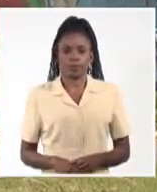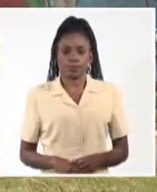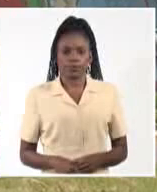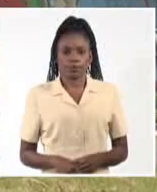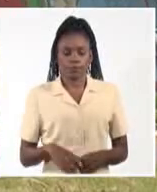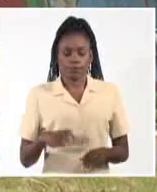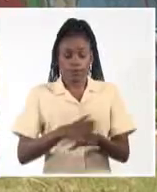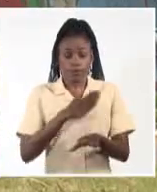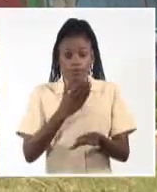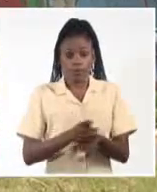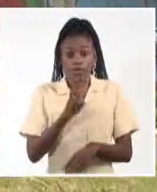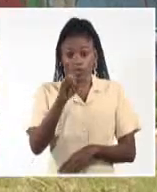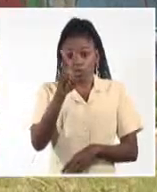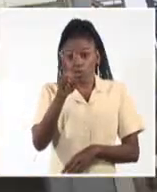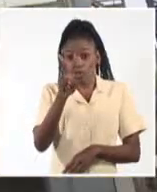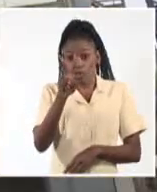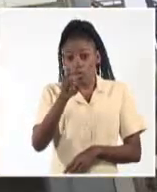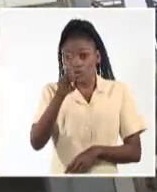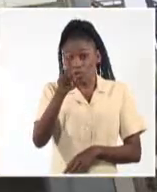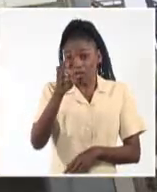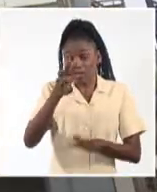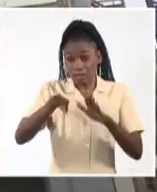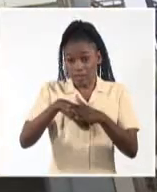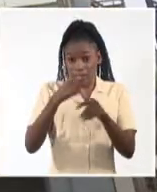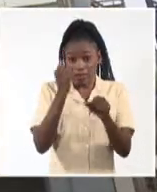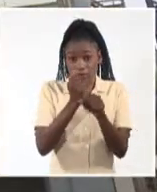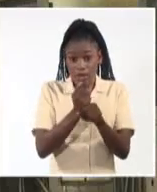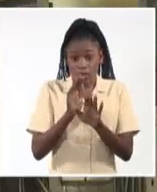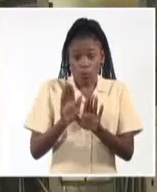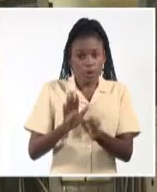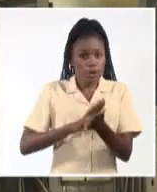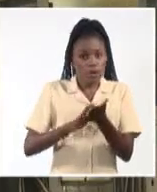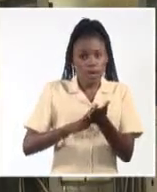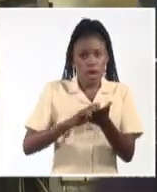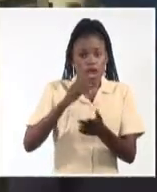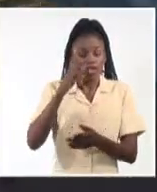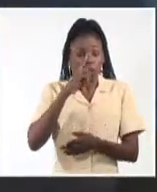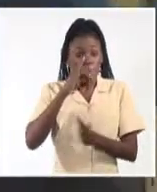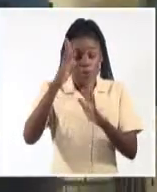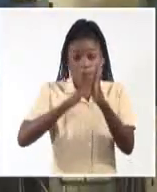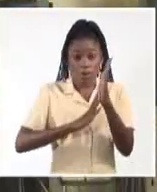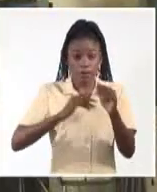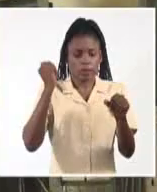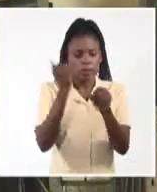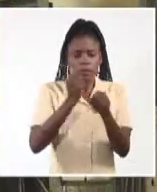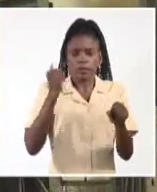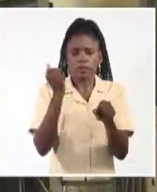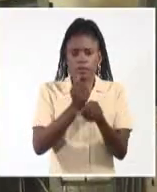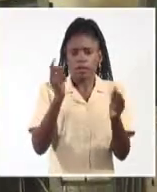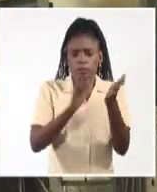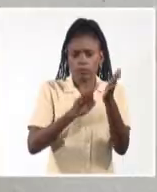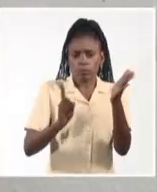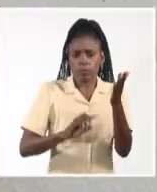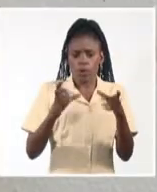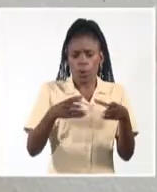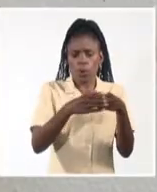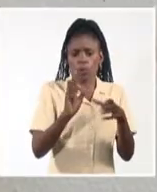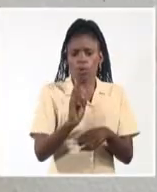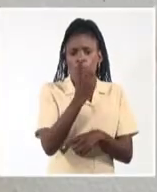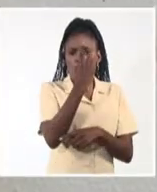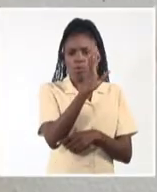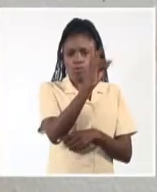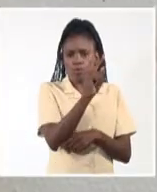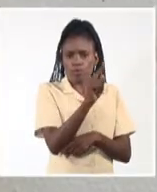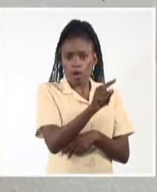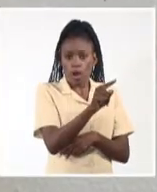Durante 213 días ininterrumpidos hasta el pasado mes de noviembre, se mantuvo generando energía el bloque 1 de la central